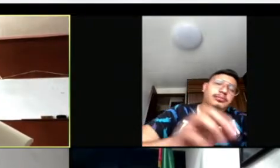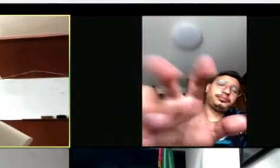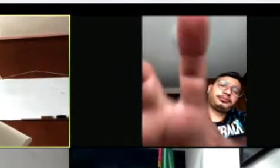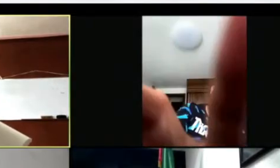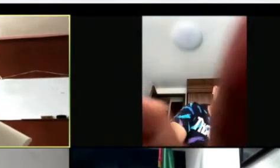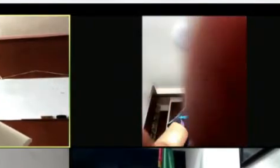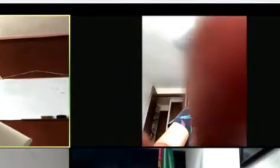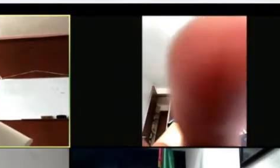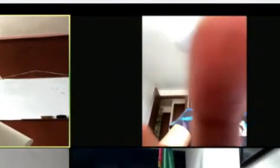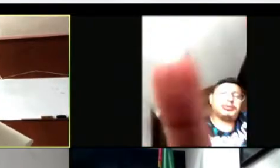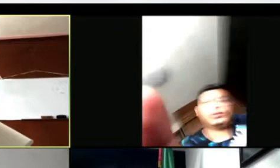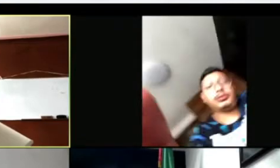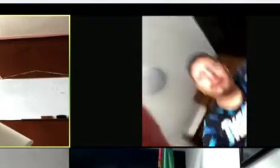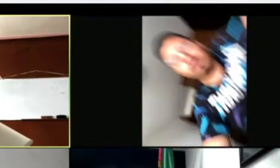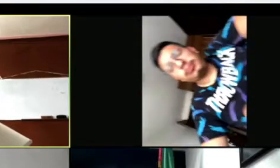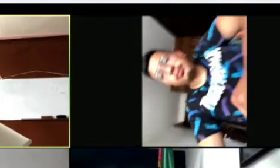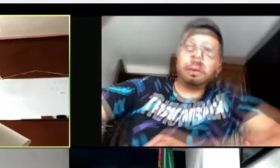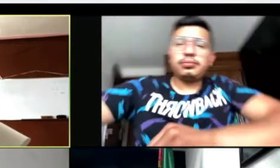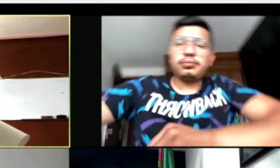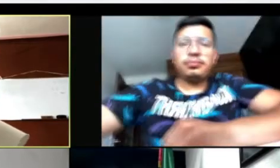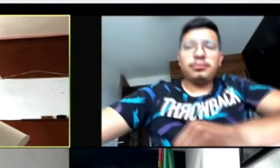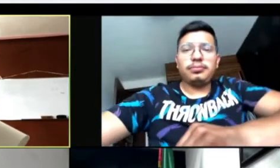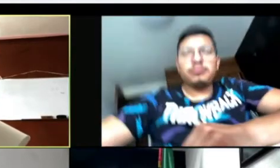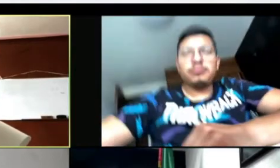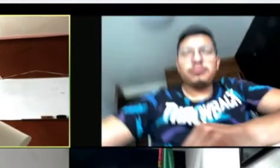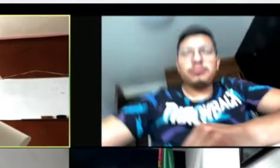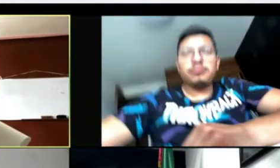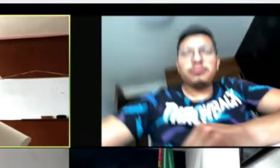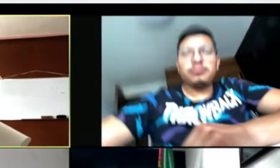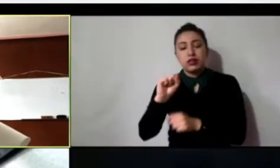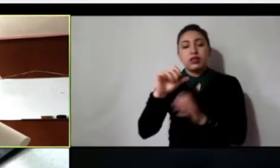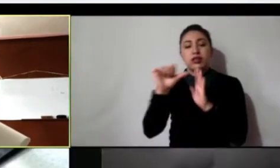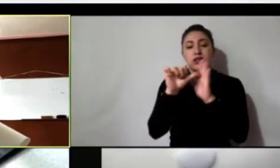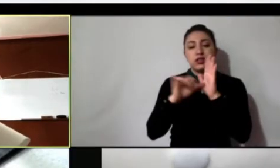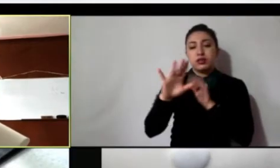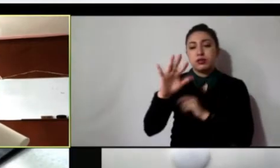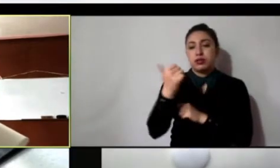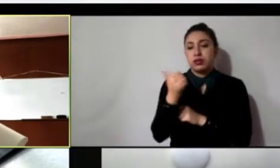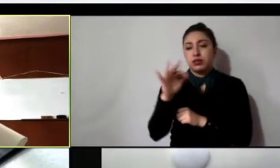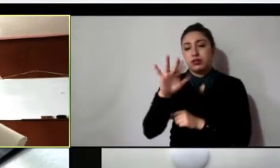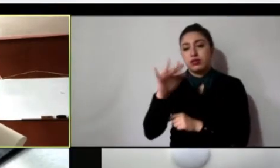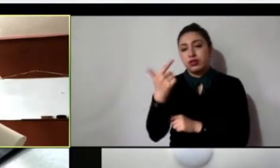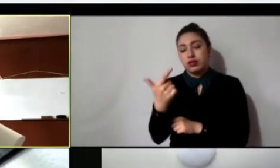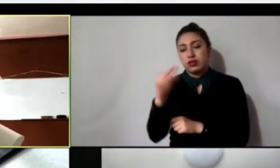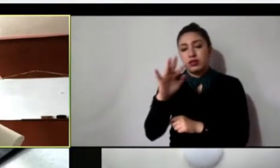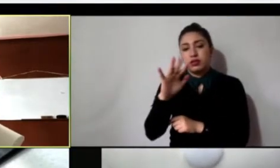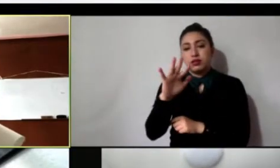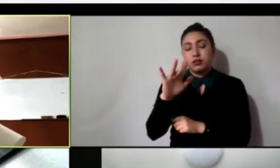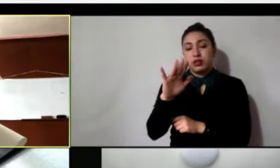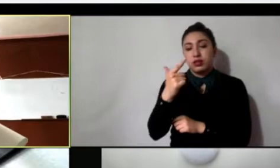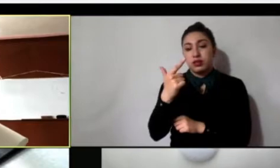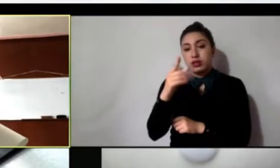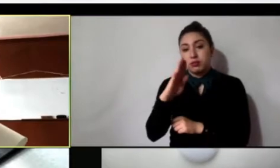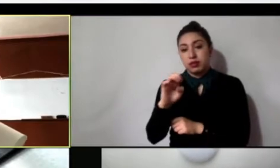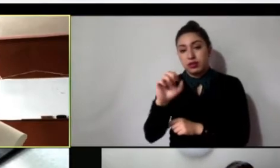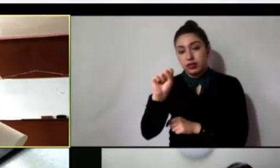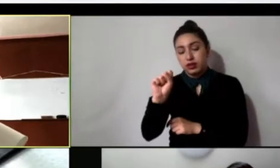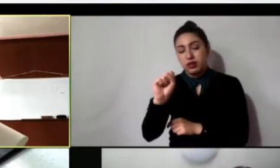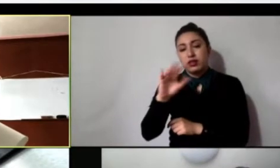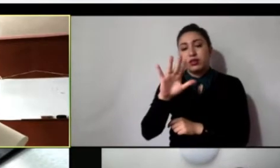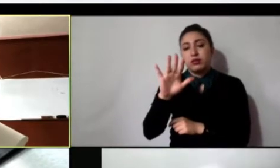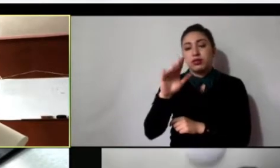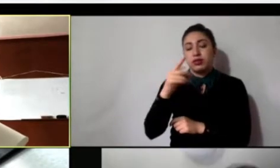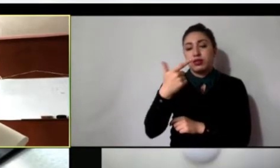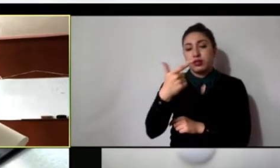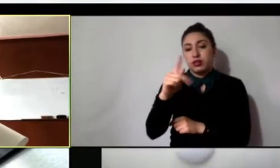artículo segundo, fracción 45 bis, 56, 57, 57 bis, 57 ter de